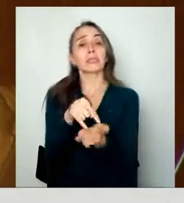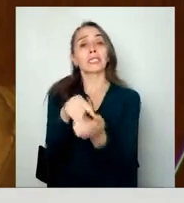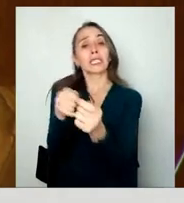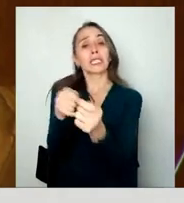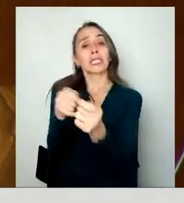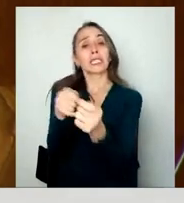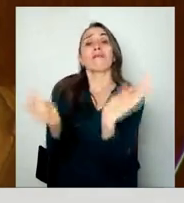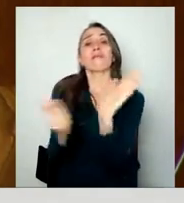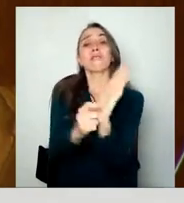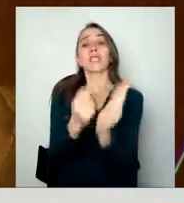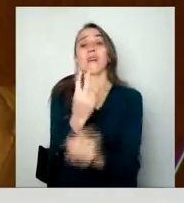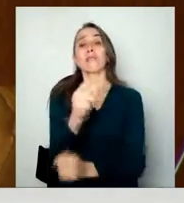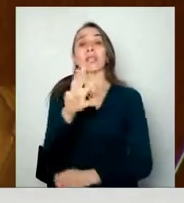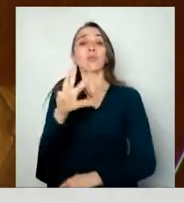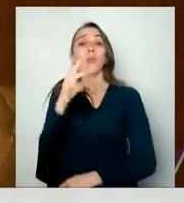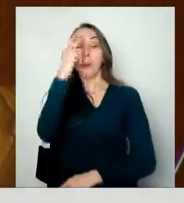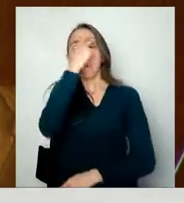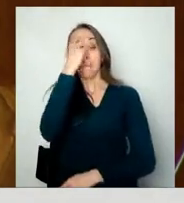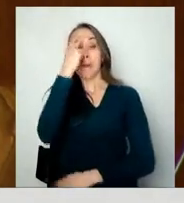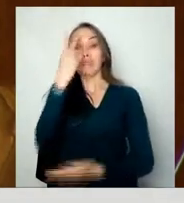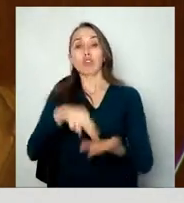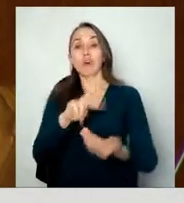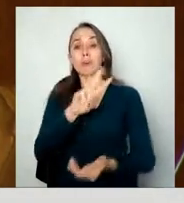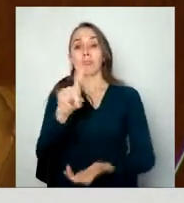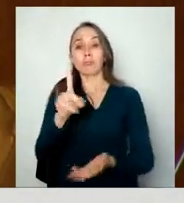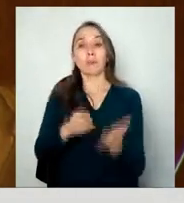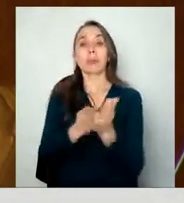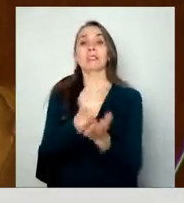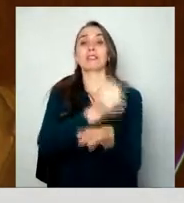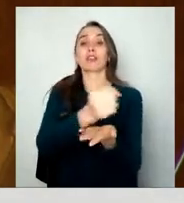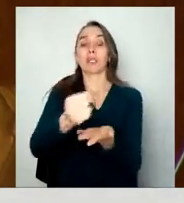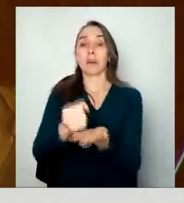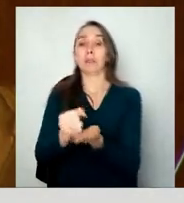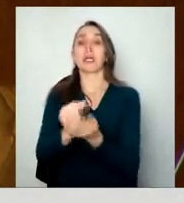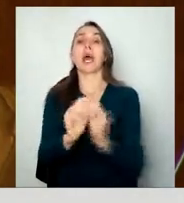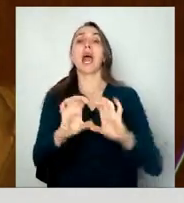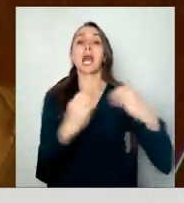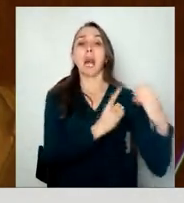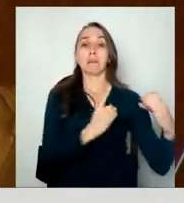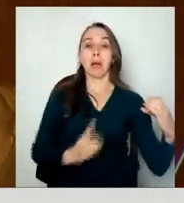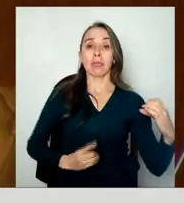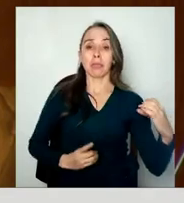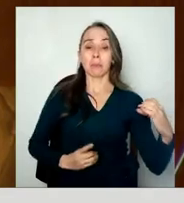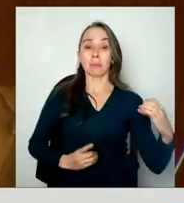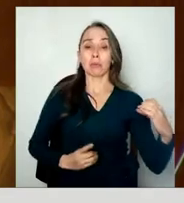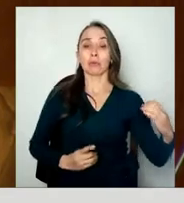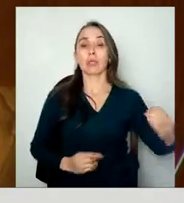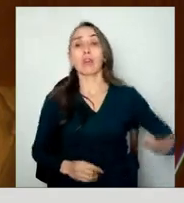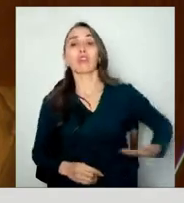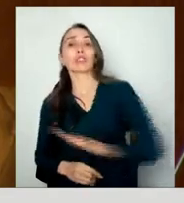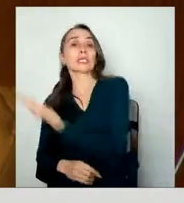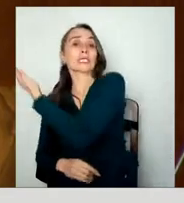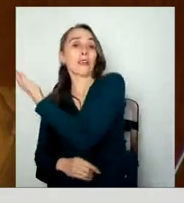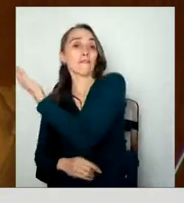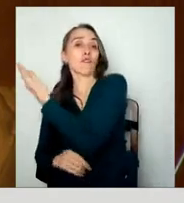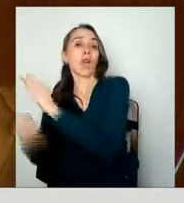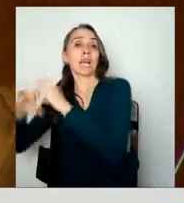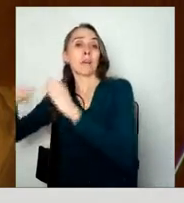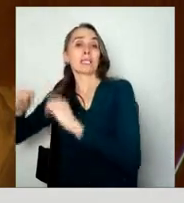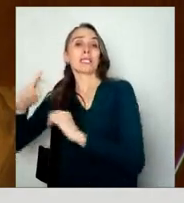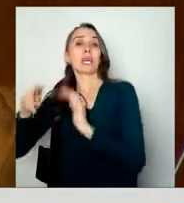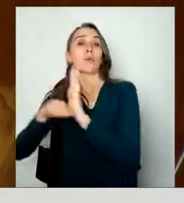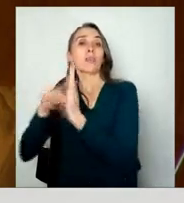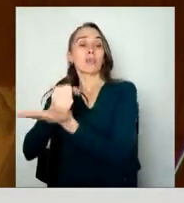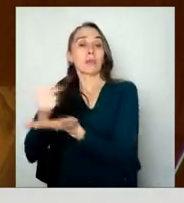29 de marzo del año 2021 y despachado por la cámara de diputados a segundo trámite el 22 de enero del mismo año